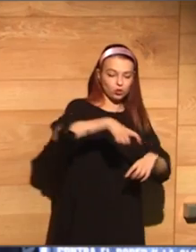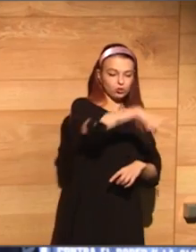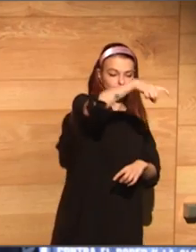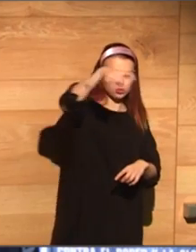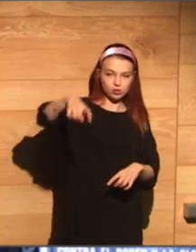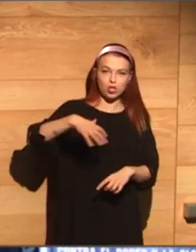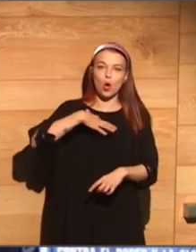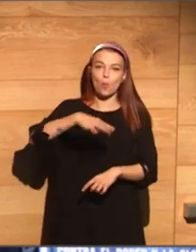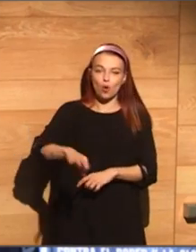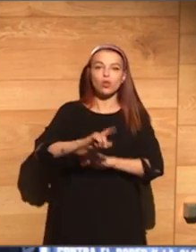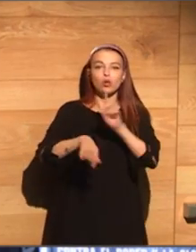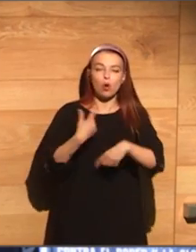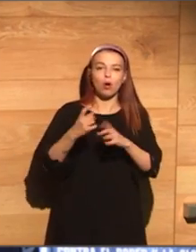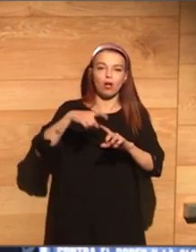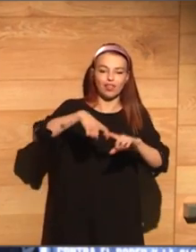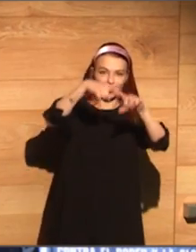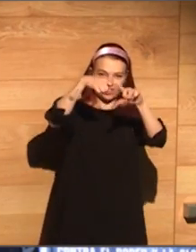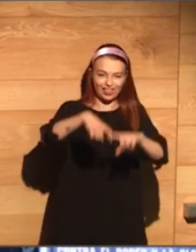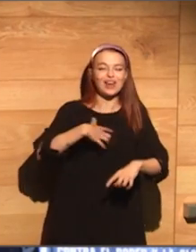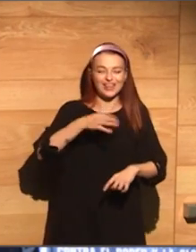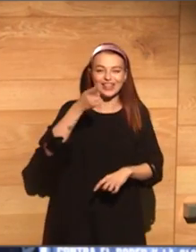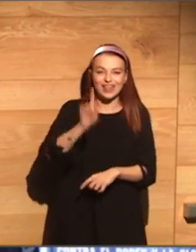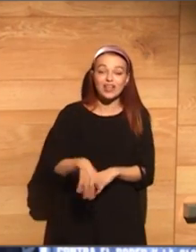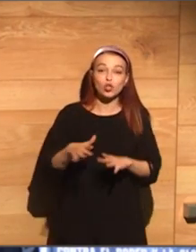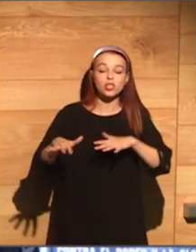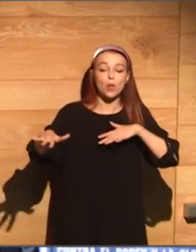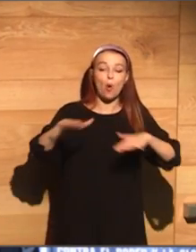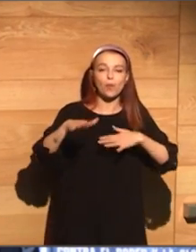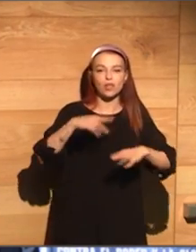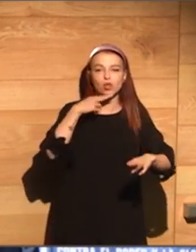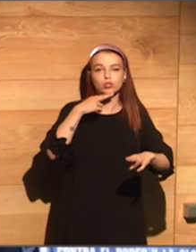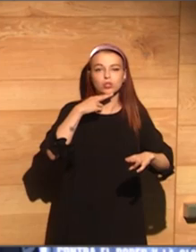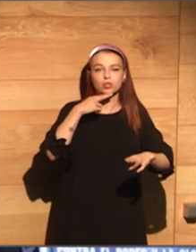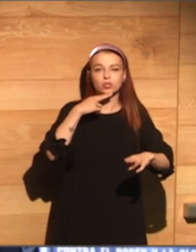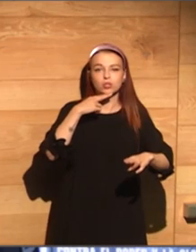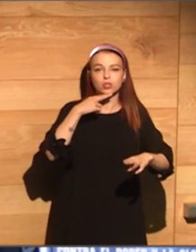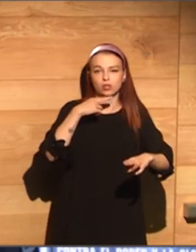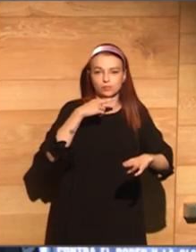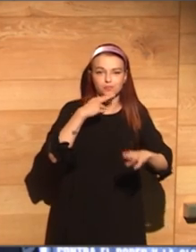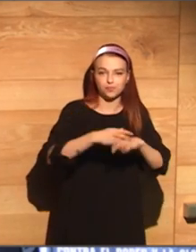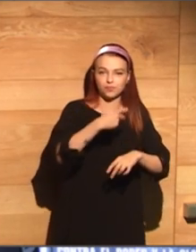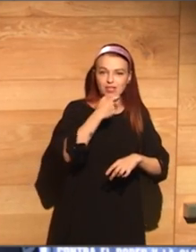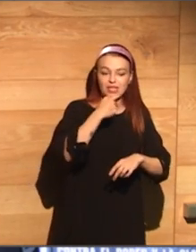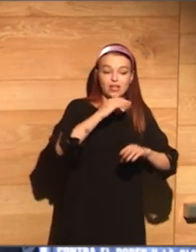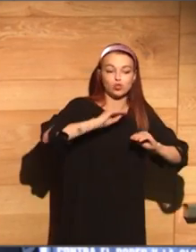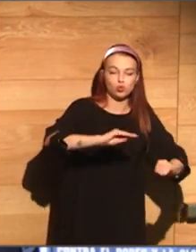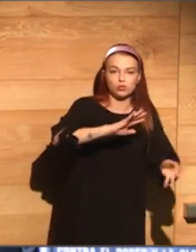y también permite subir un poquito. Entonces, estos movimientos, lo que los ingleses llaman boom up o boom down, los movimientos en columna, para que nos